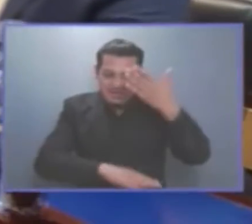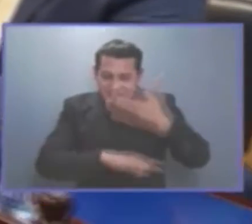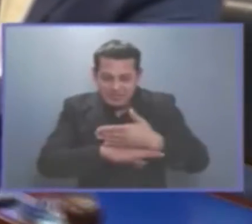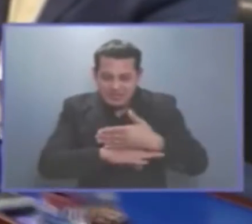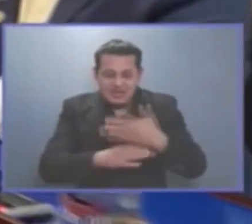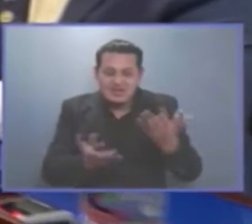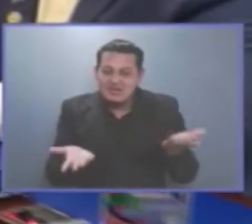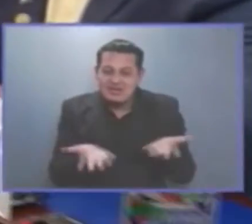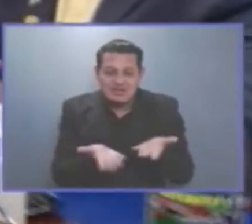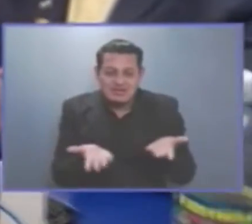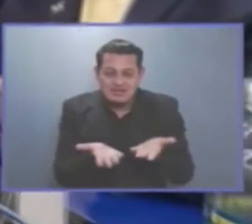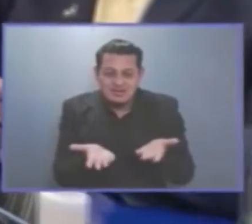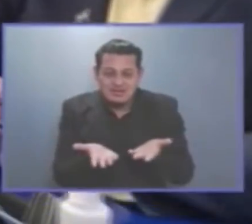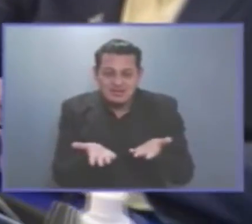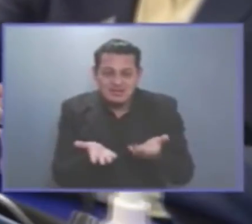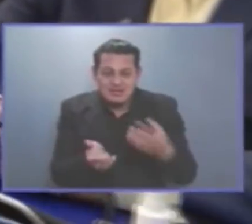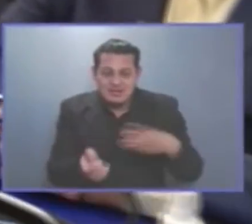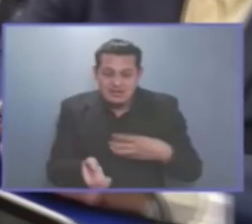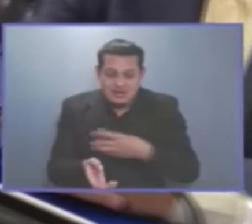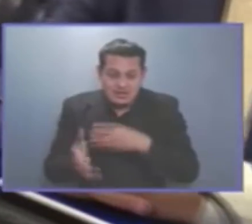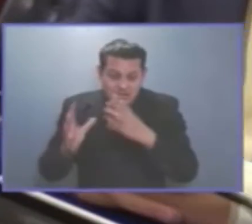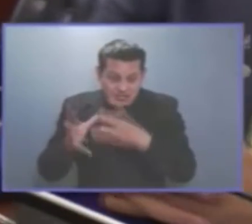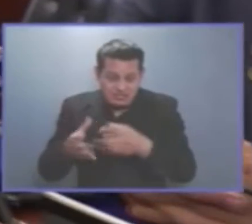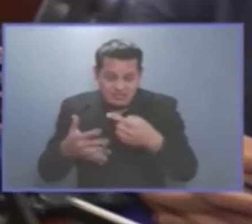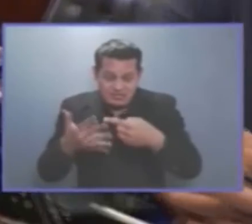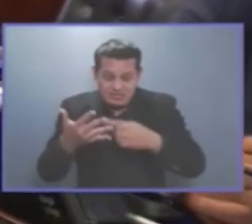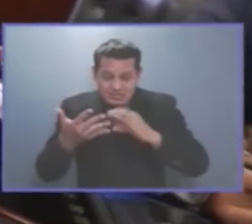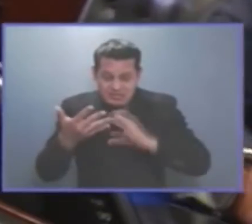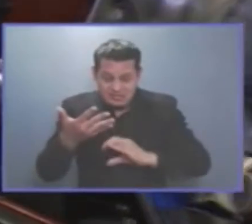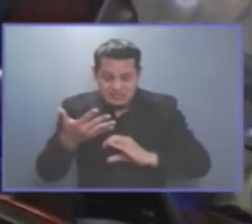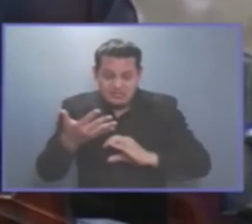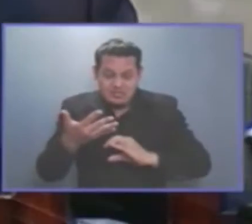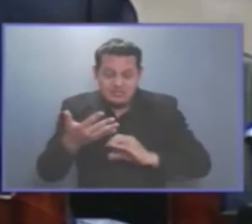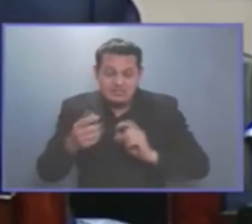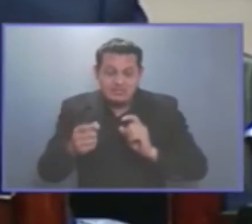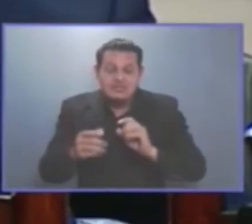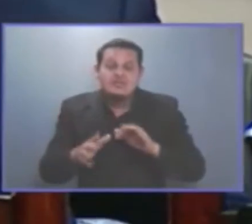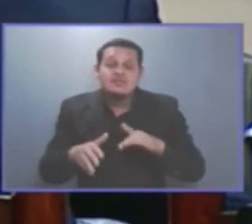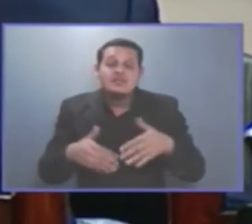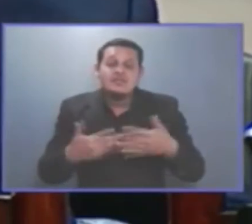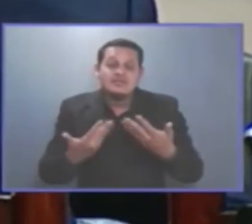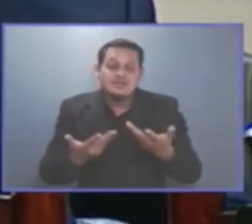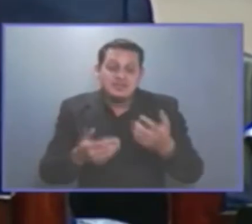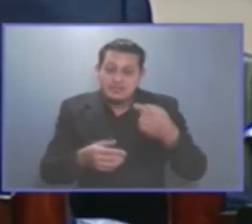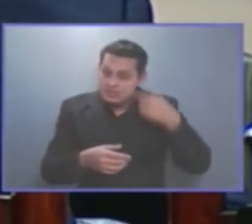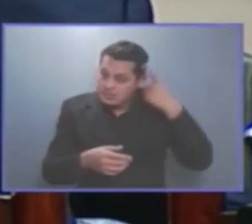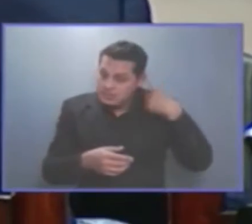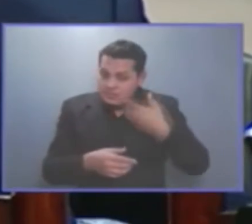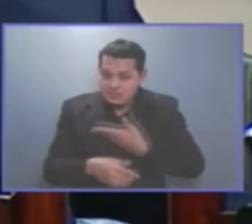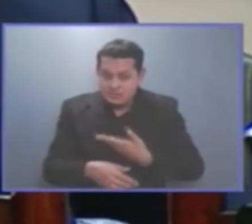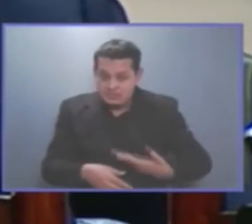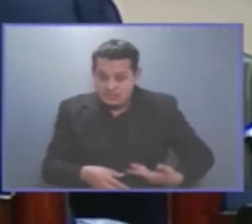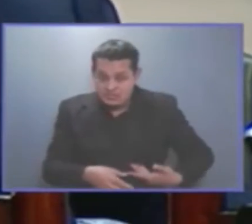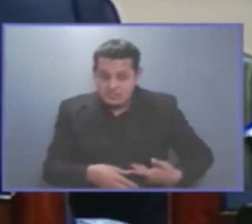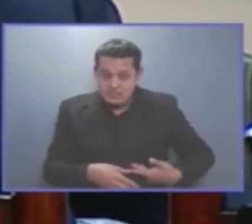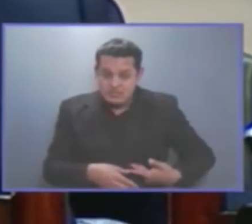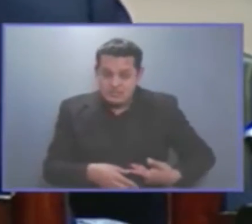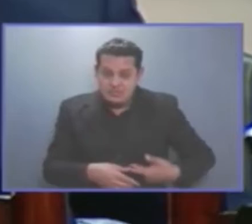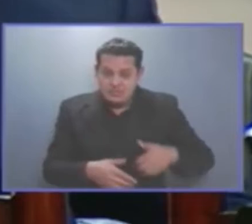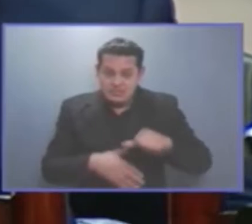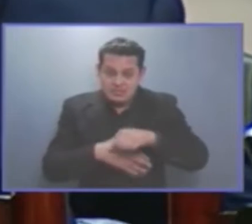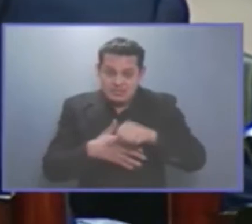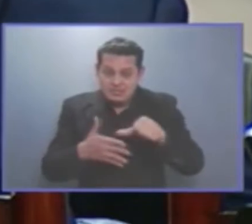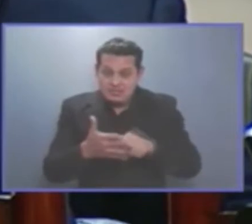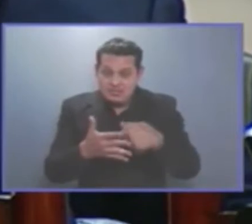y lo que ha hecho la comisión de legislación y puntos constitucionales y el señor presidente de la asamblea